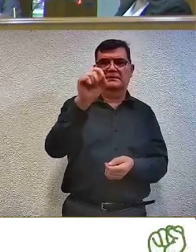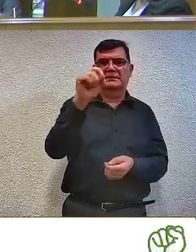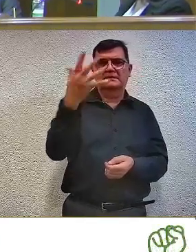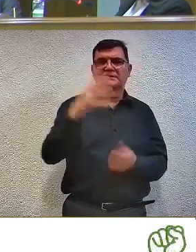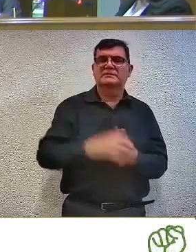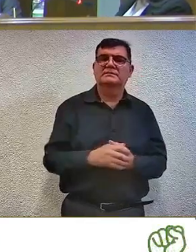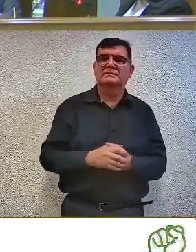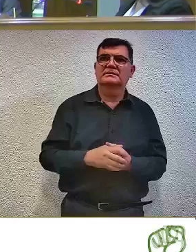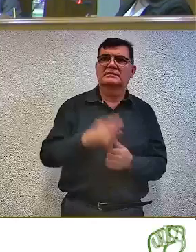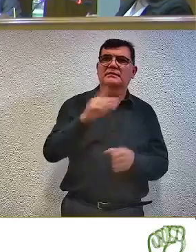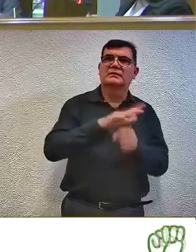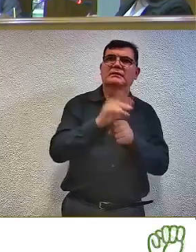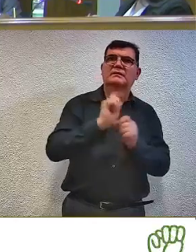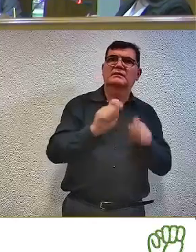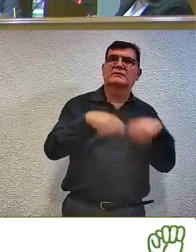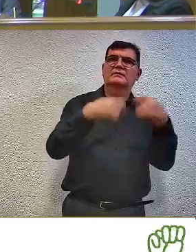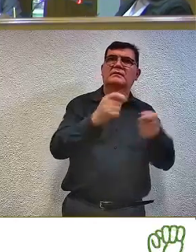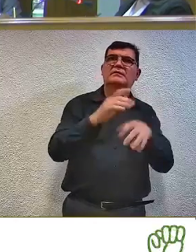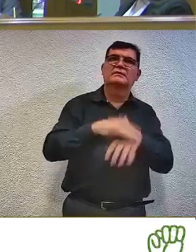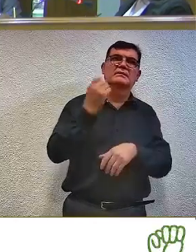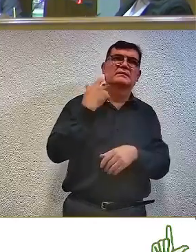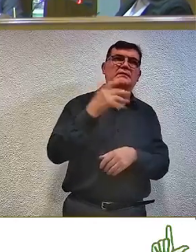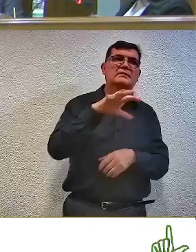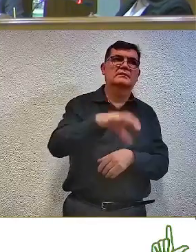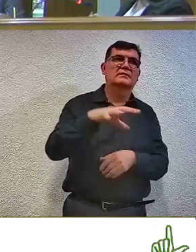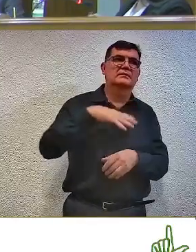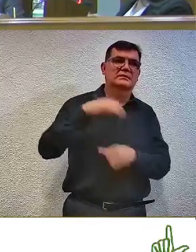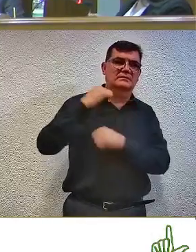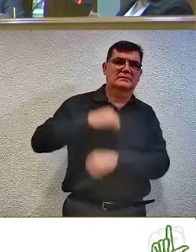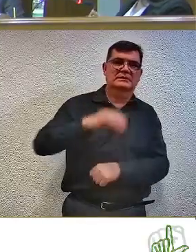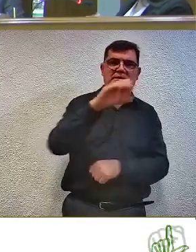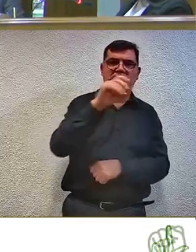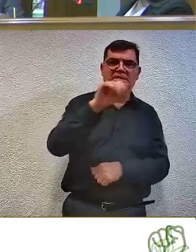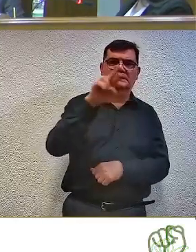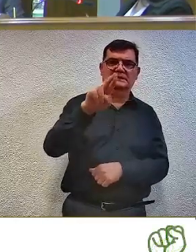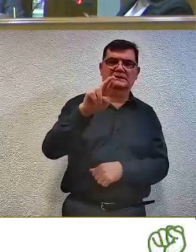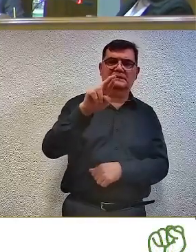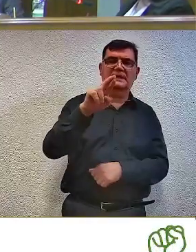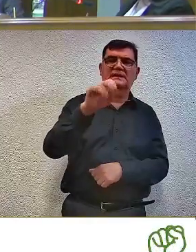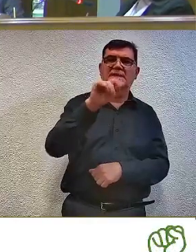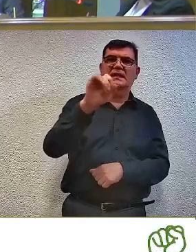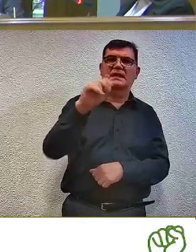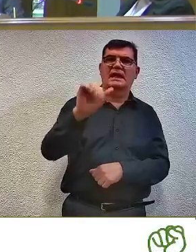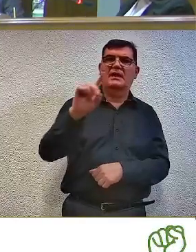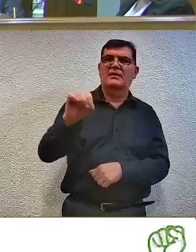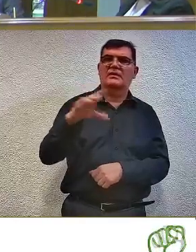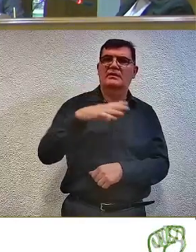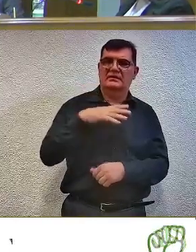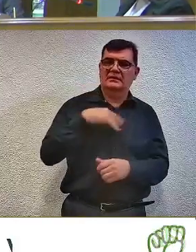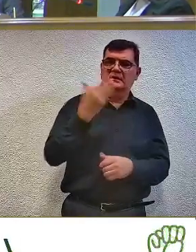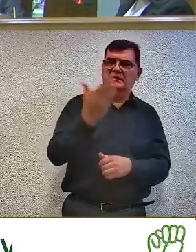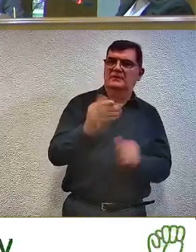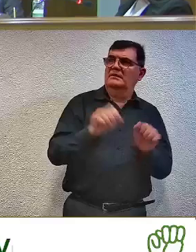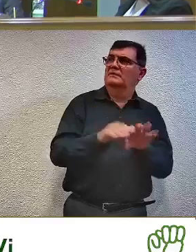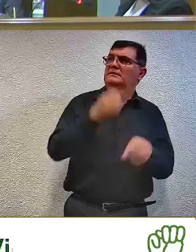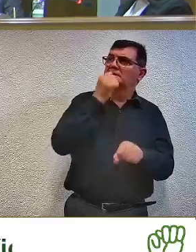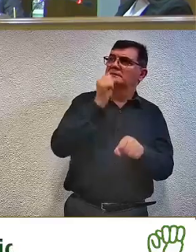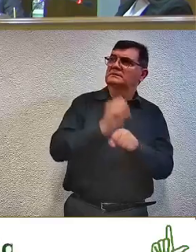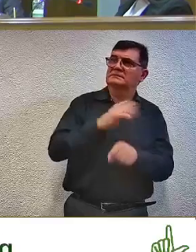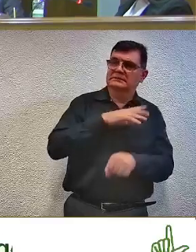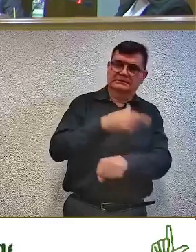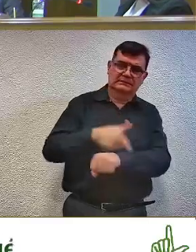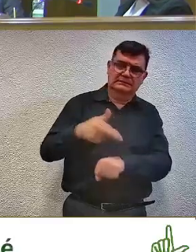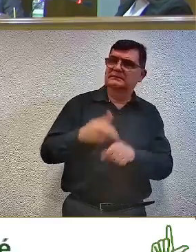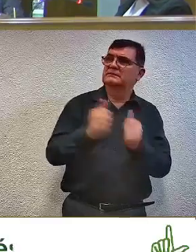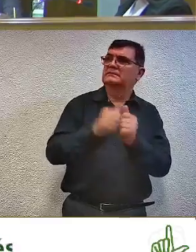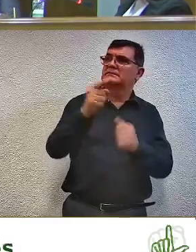028/2025, el cual fue turnado a la ponencia a cargo del magistrado César Salgado Alpizar. Por lo tanto, le solicito, secretario, nos apoye con la